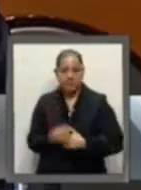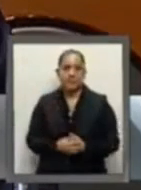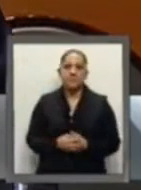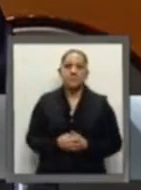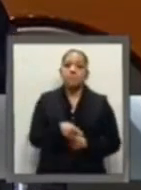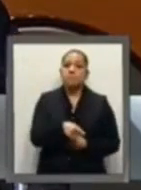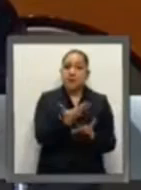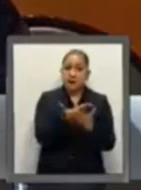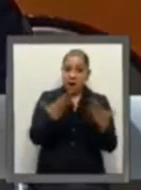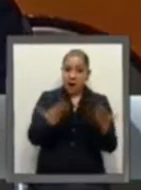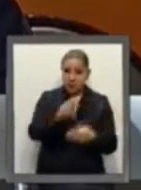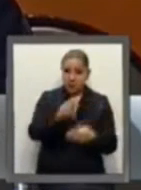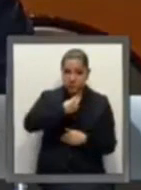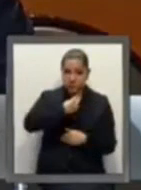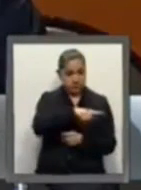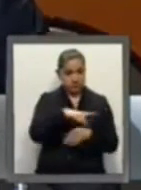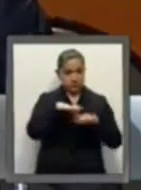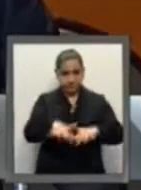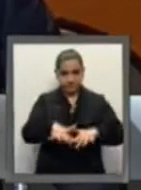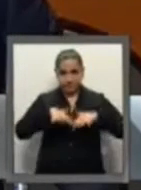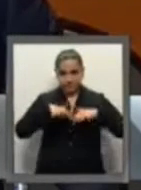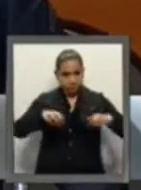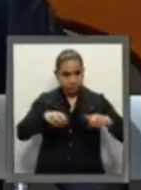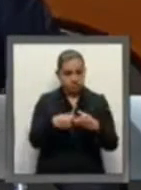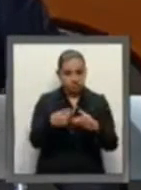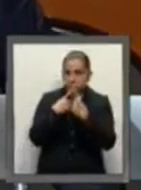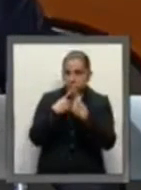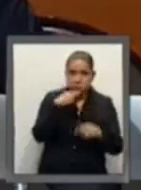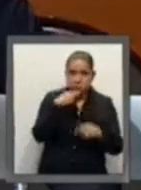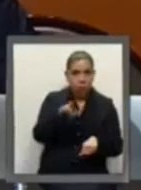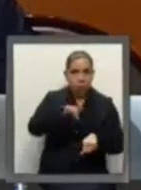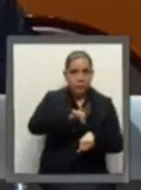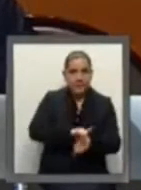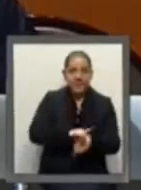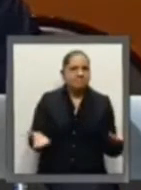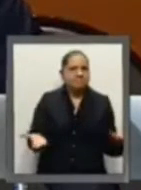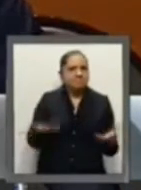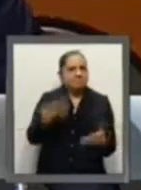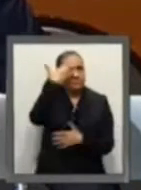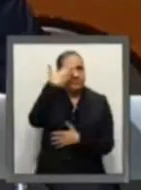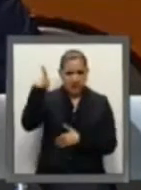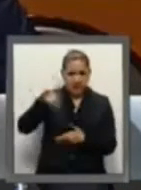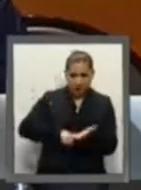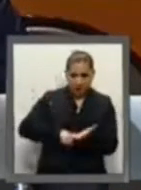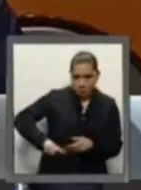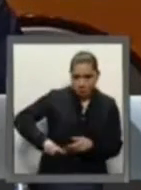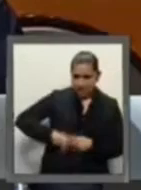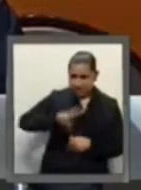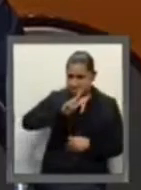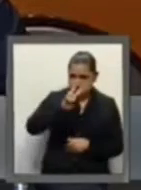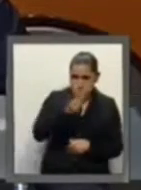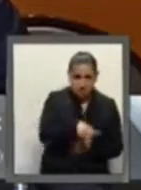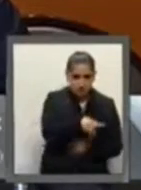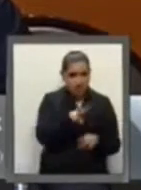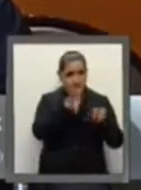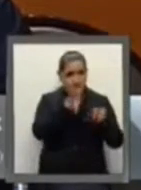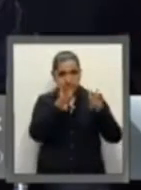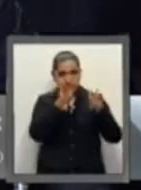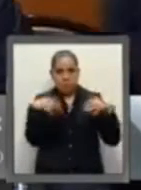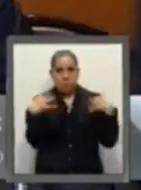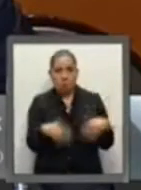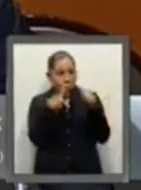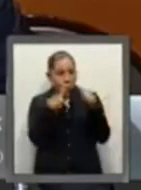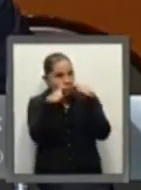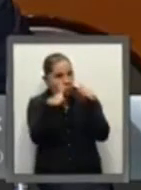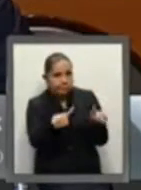va a quedar nuevamente acreditado que de parte del gobierno no hay interés de resolver este tema lo quieren